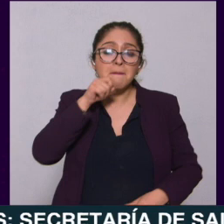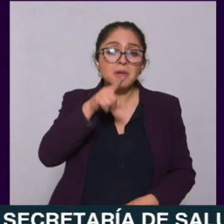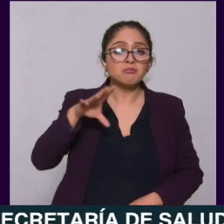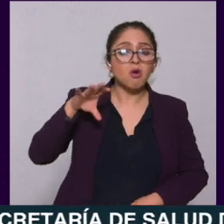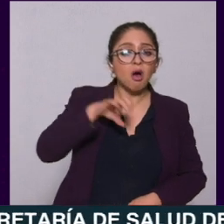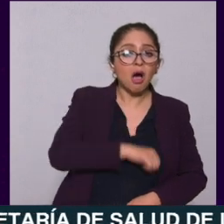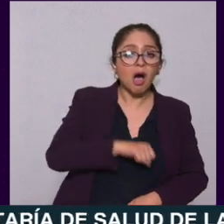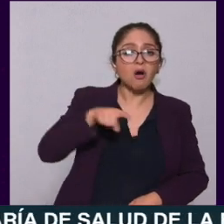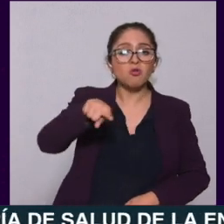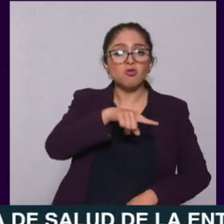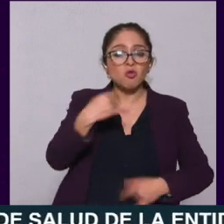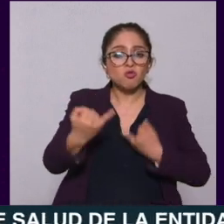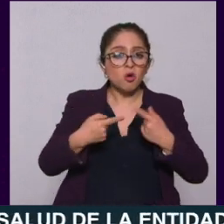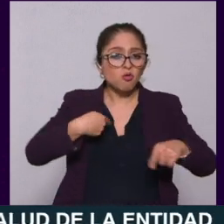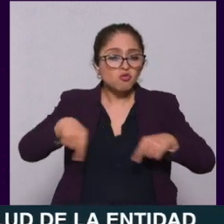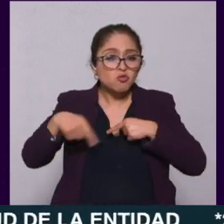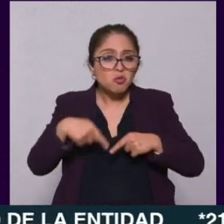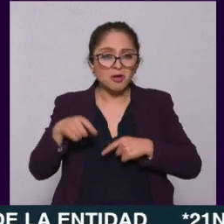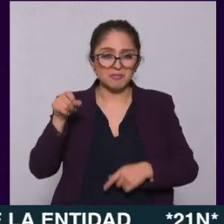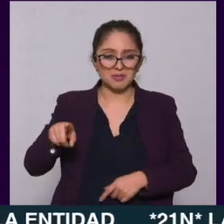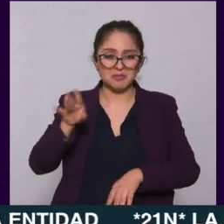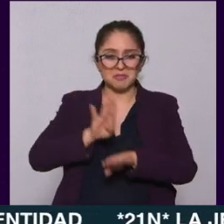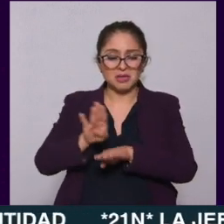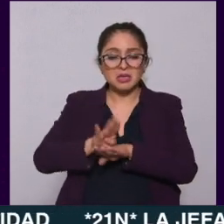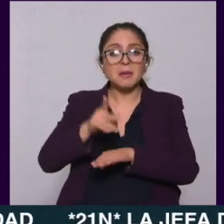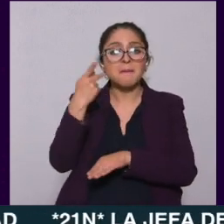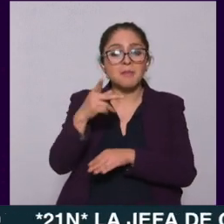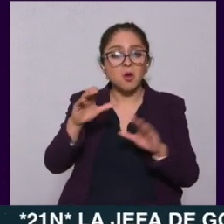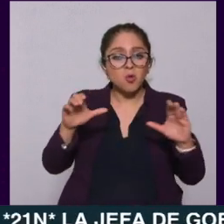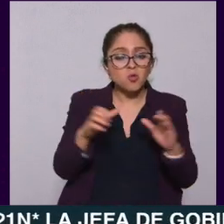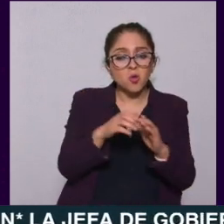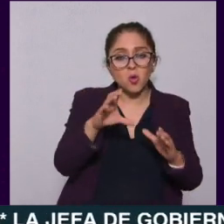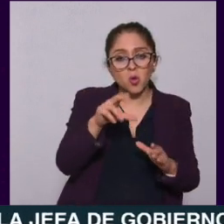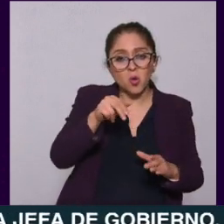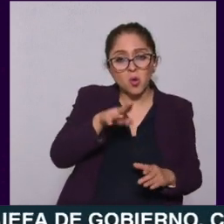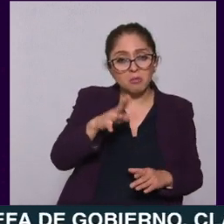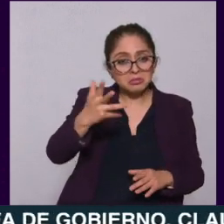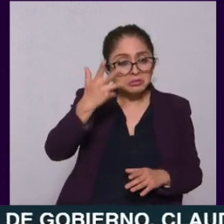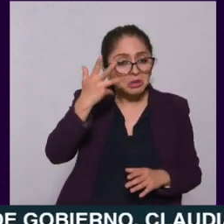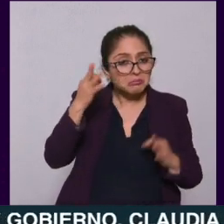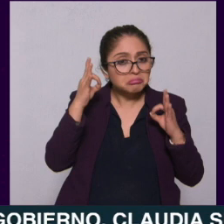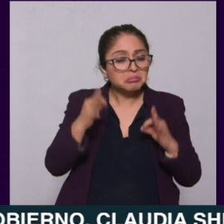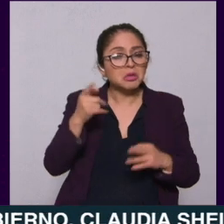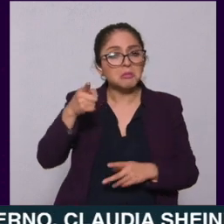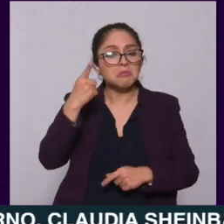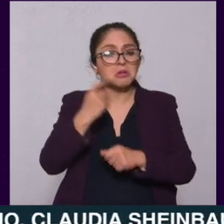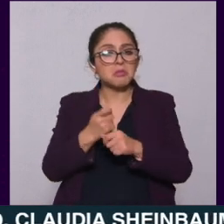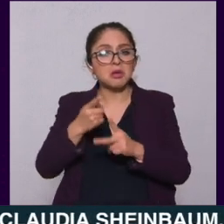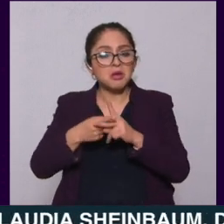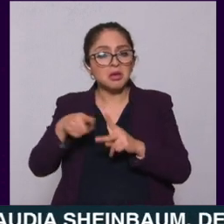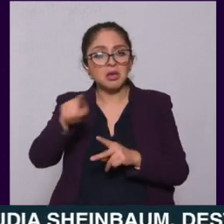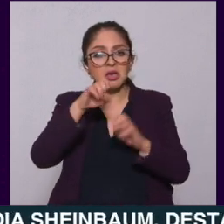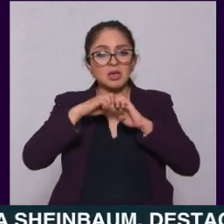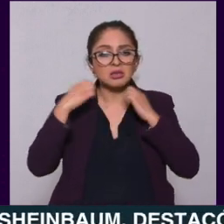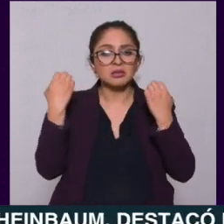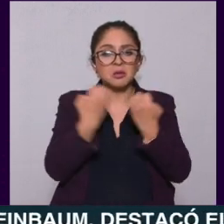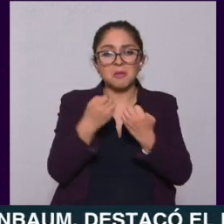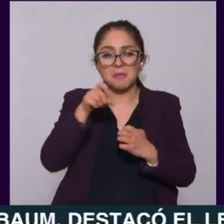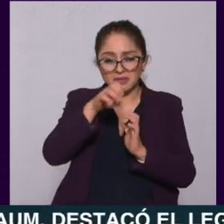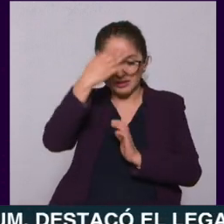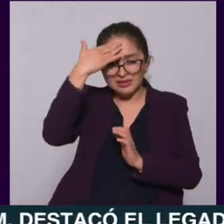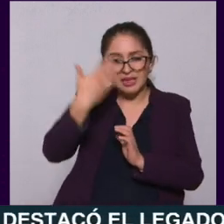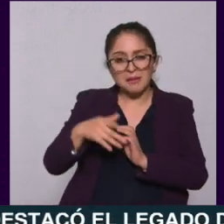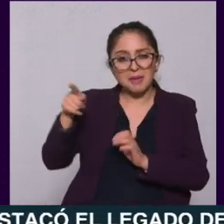aquí en Brasil. Y la verdad muy contento porque el club es un club serio, es un club que juega en la primera división del estado de Paraná. Acá como Brasil es muy